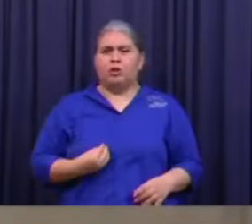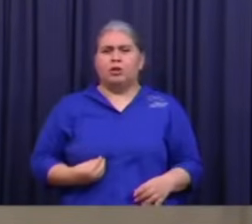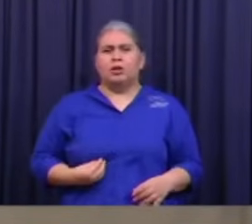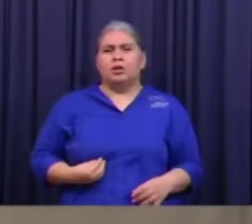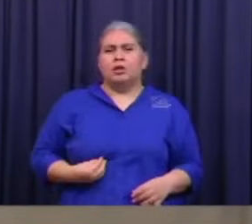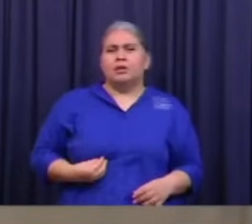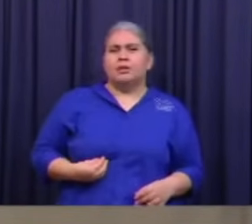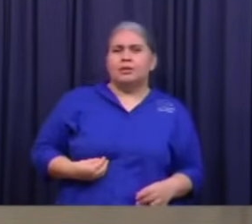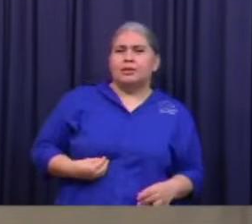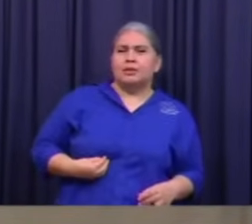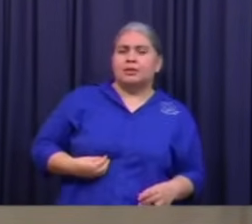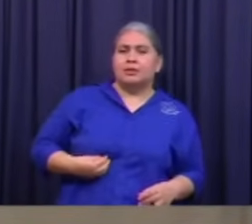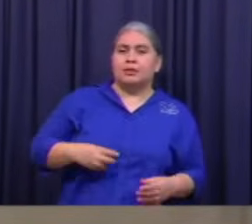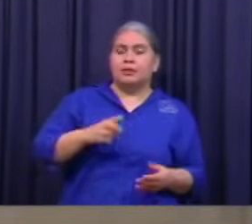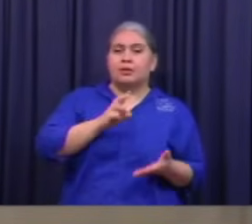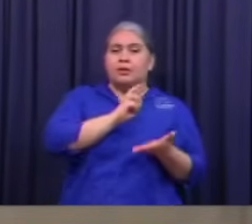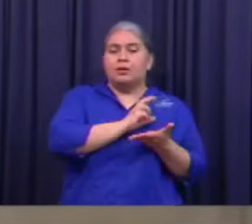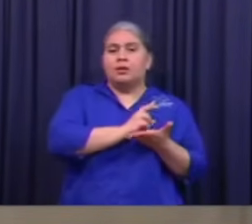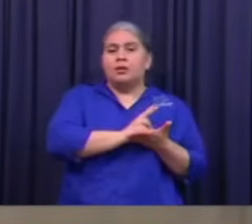voluntad de